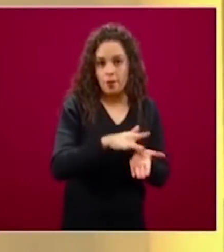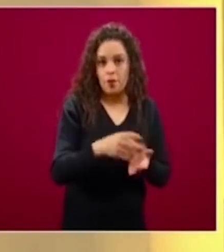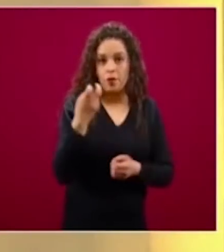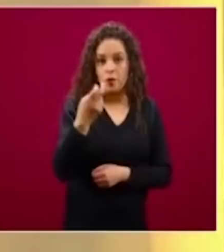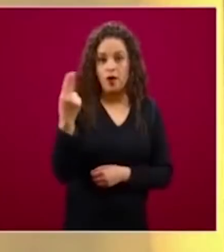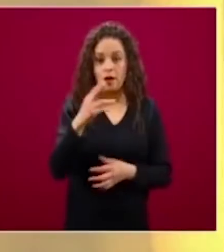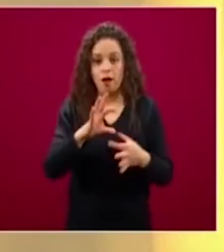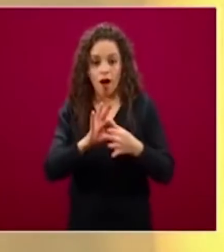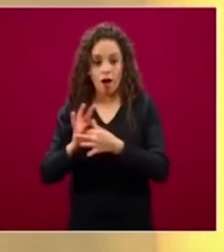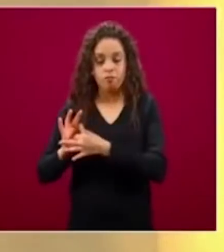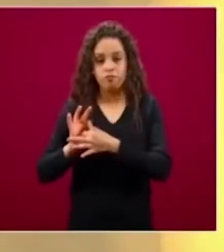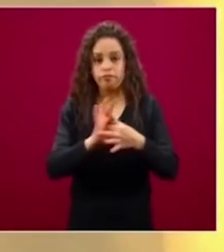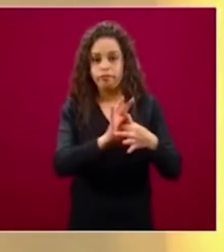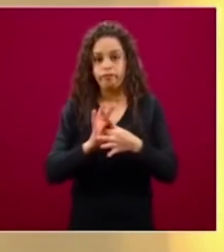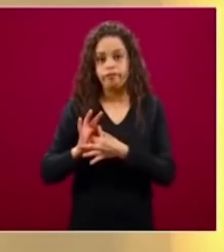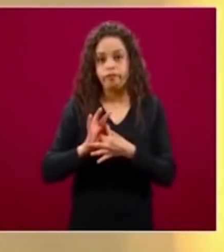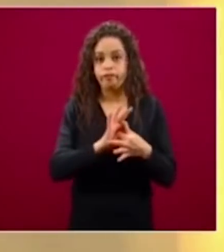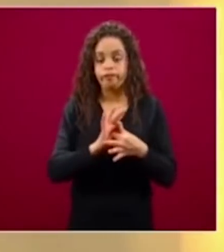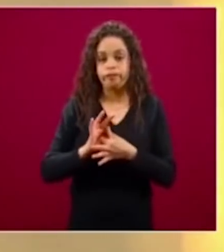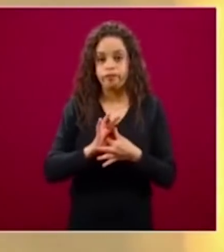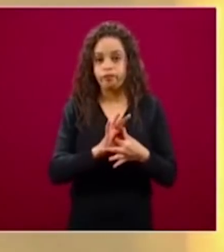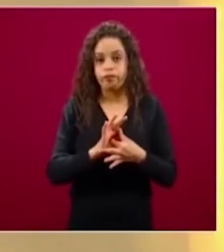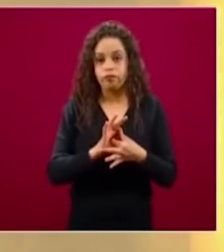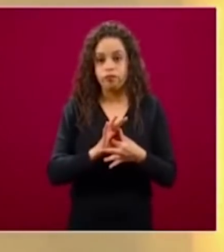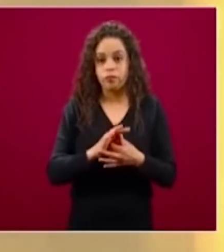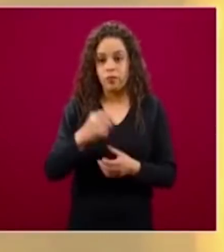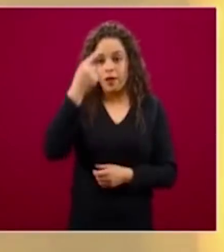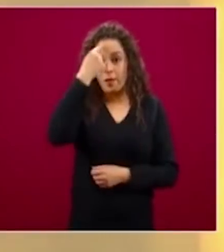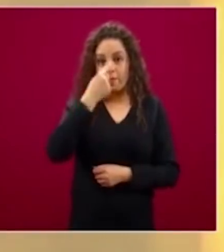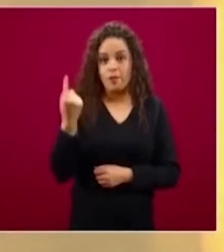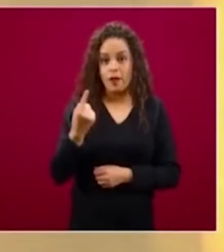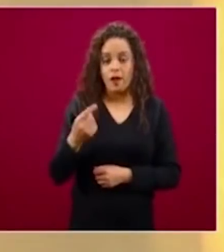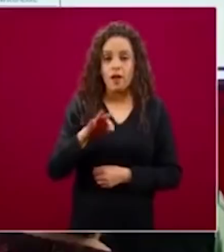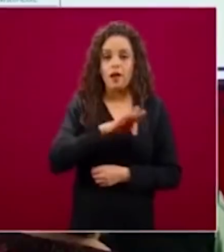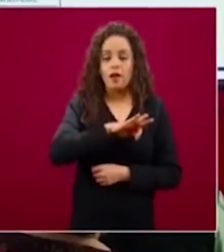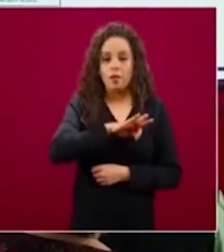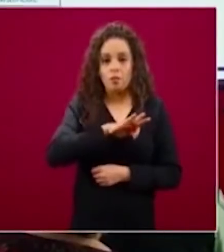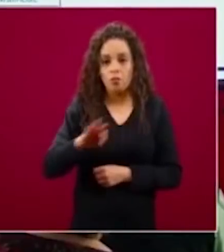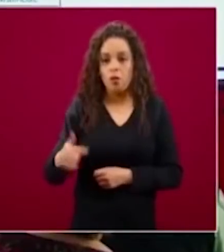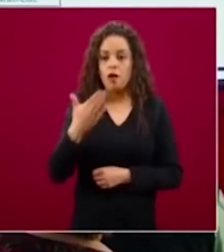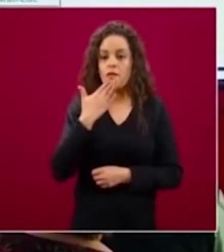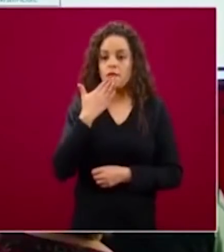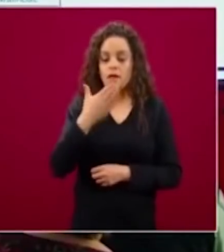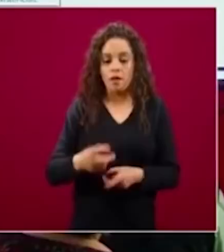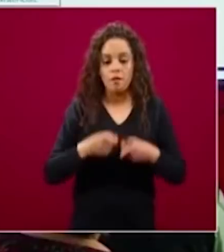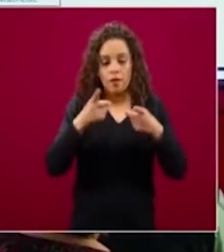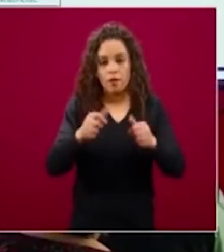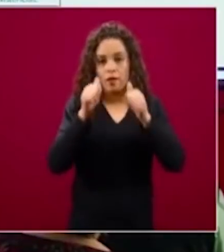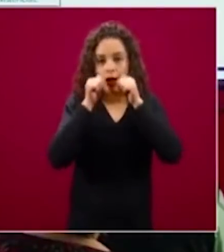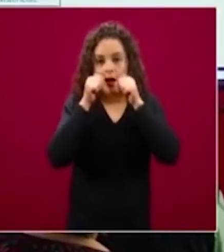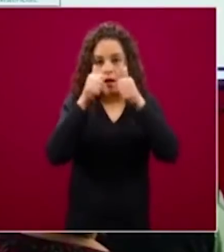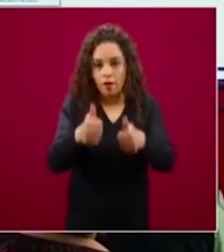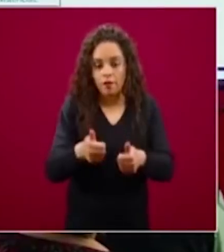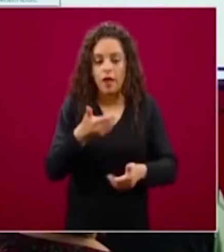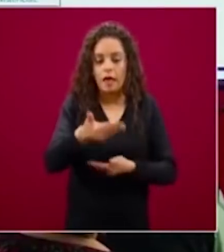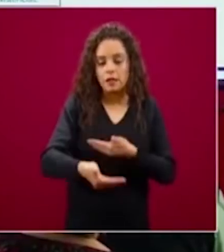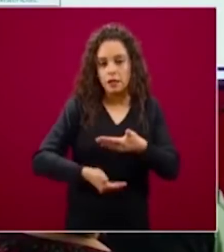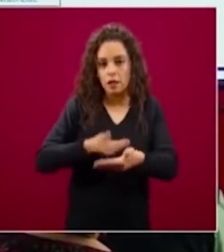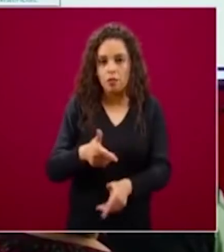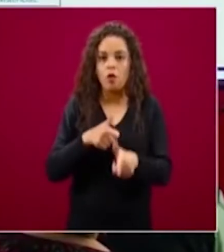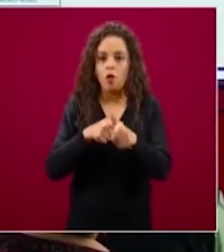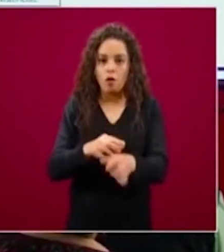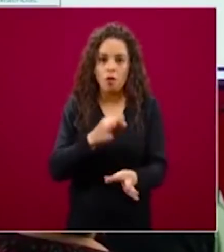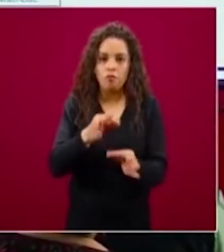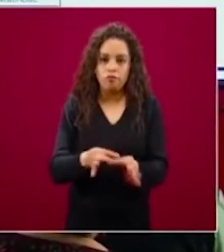red interinstitucional de sangre para poder optimizar los servicios y seguir dando continuidad. ¿Mediante